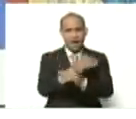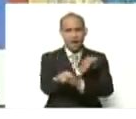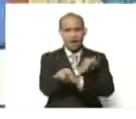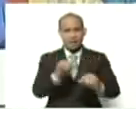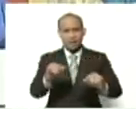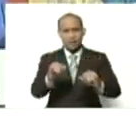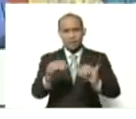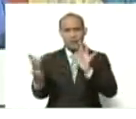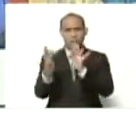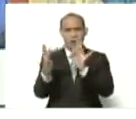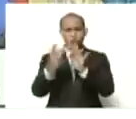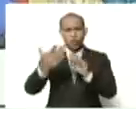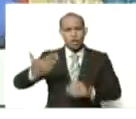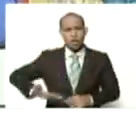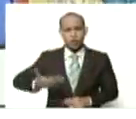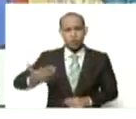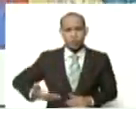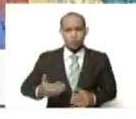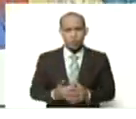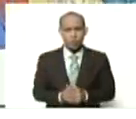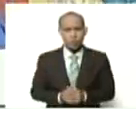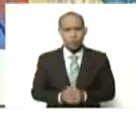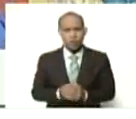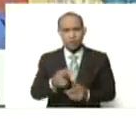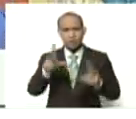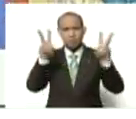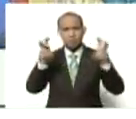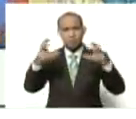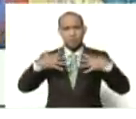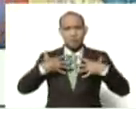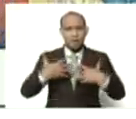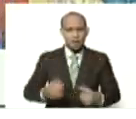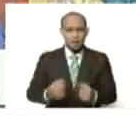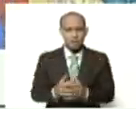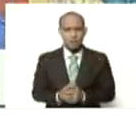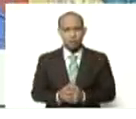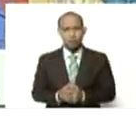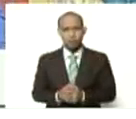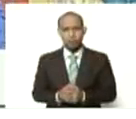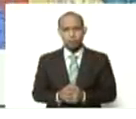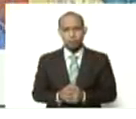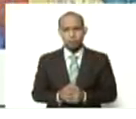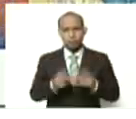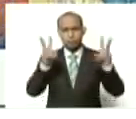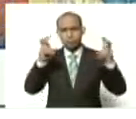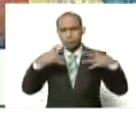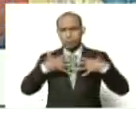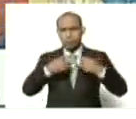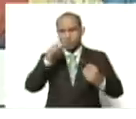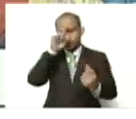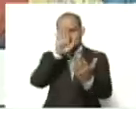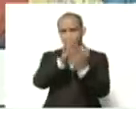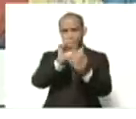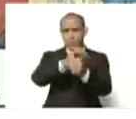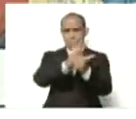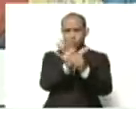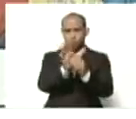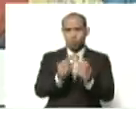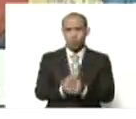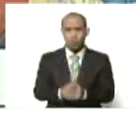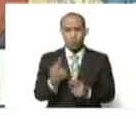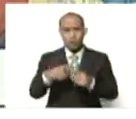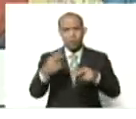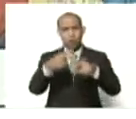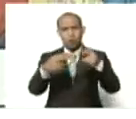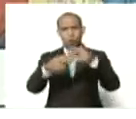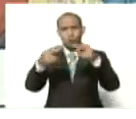pases importantes. Siempre en la jornada de salud, en la onda de salud, enfrentando la pandemia, pero